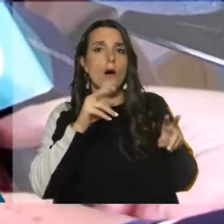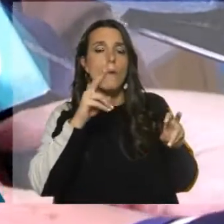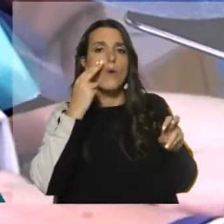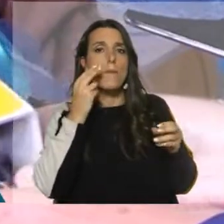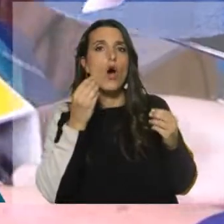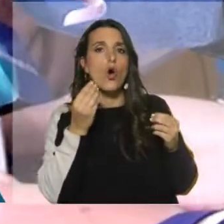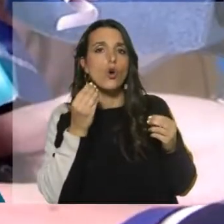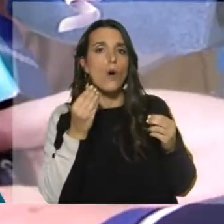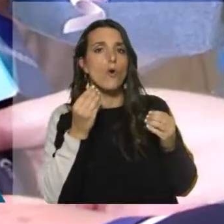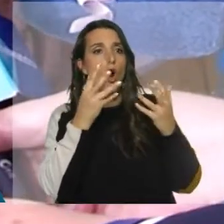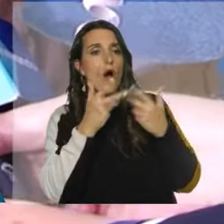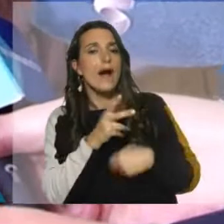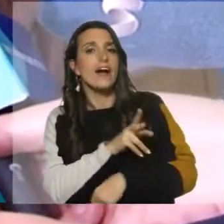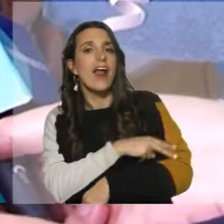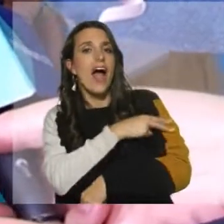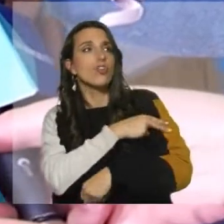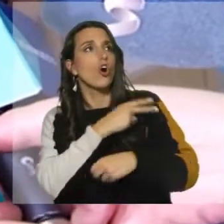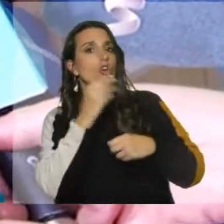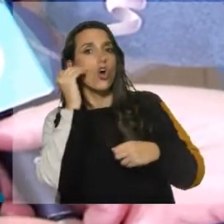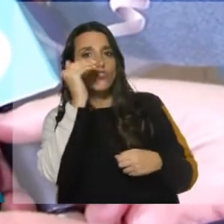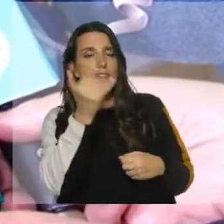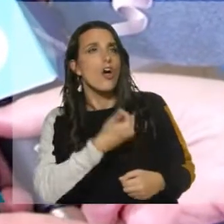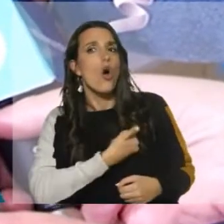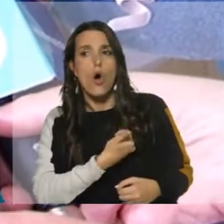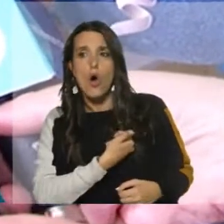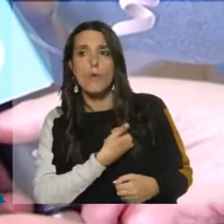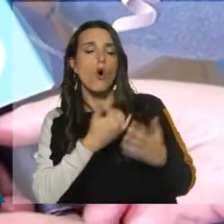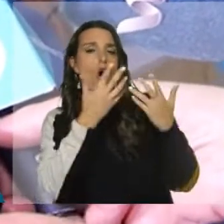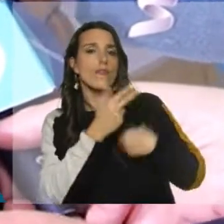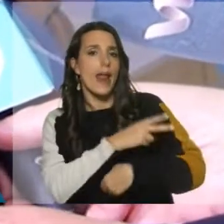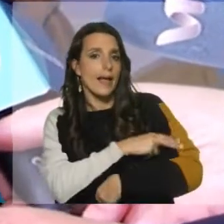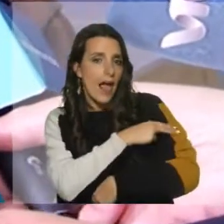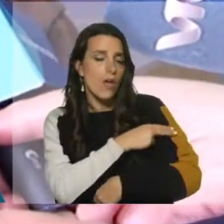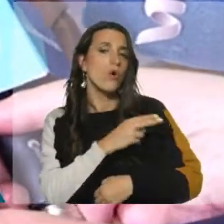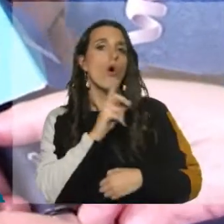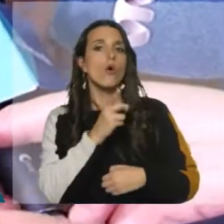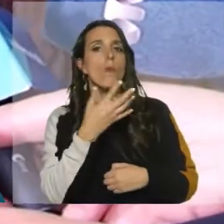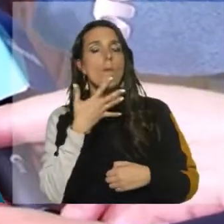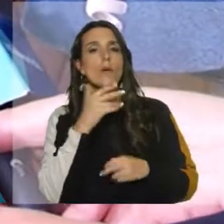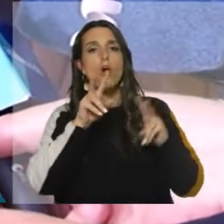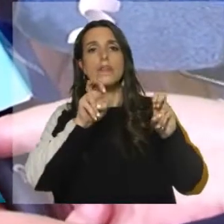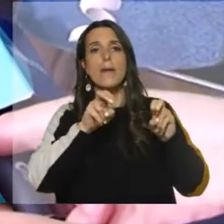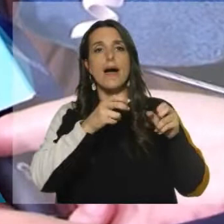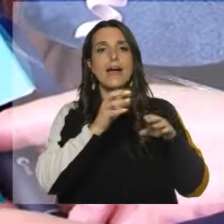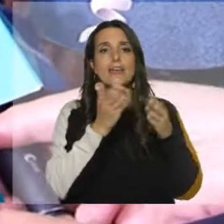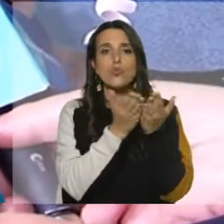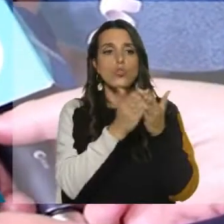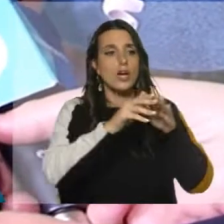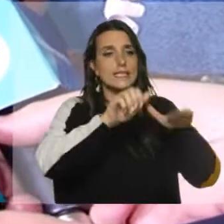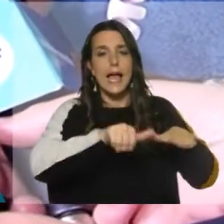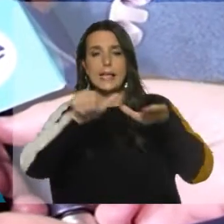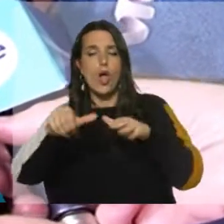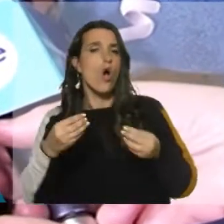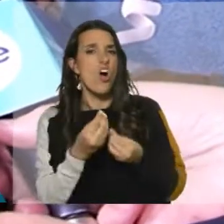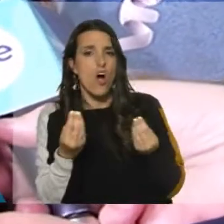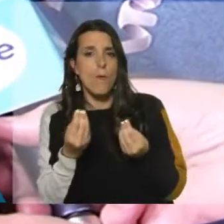en cuanto al ordenamiento de grado de los docentes, en cuanto a el estudio del impacto de la semestralización con carácter general. Por lo tanto,